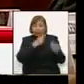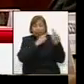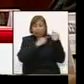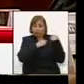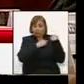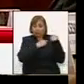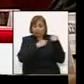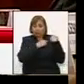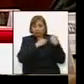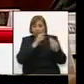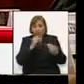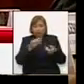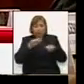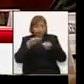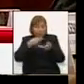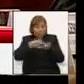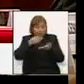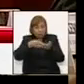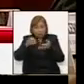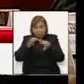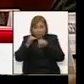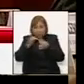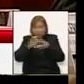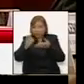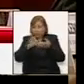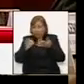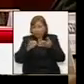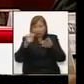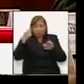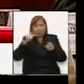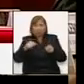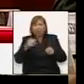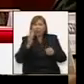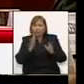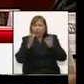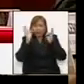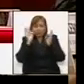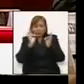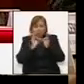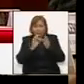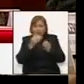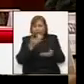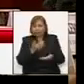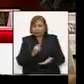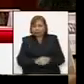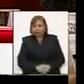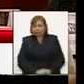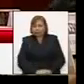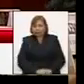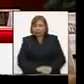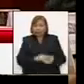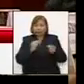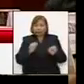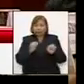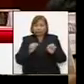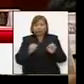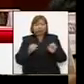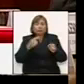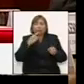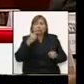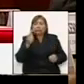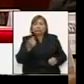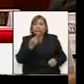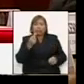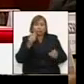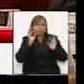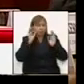de instruir para este operativo. Quiero precisar que en este operativo eran